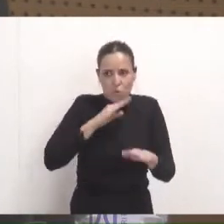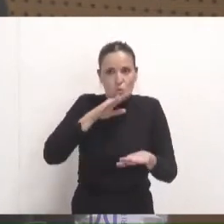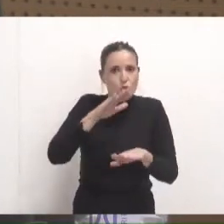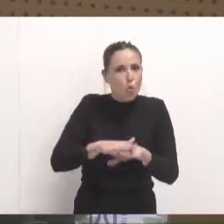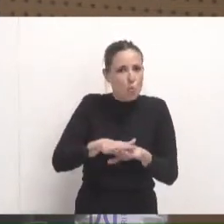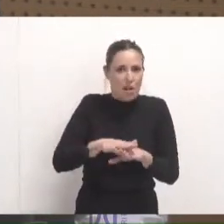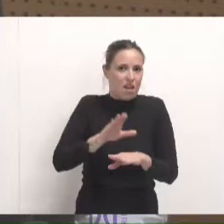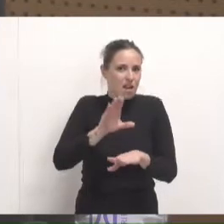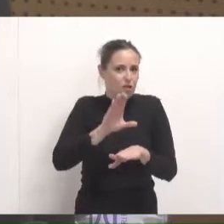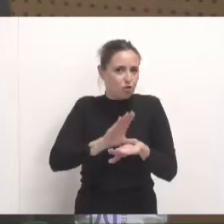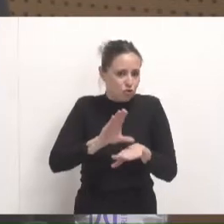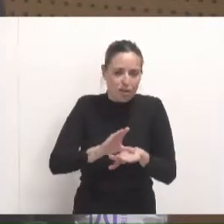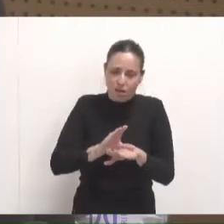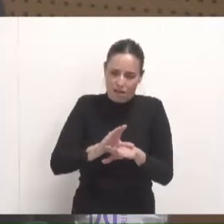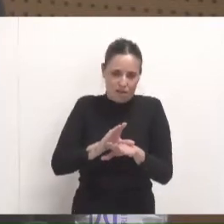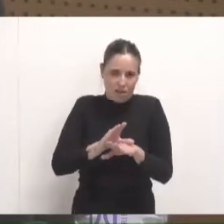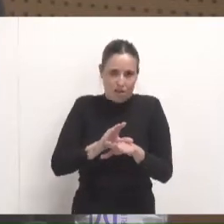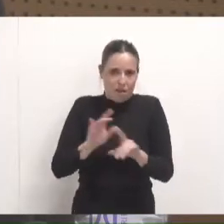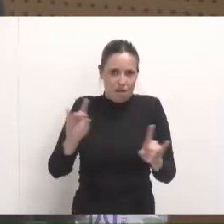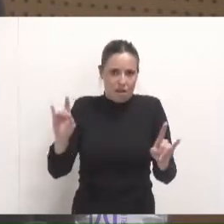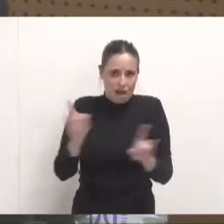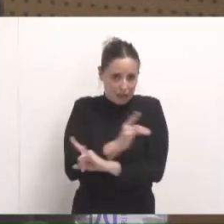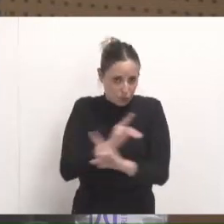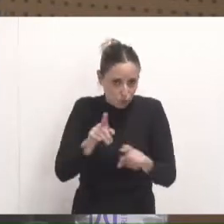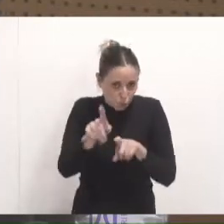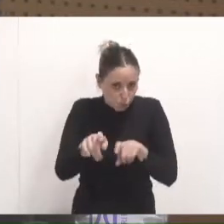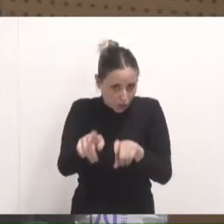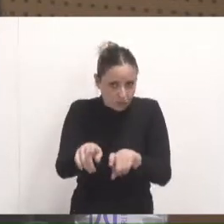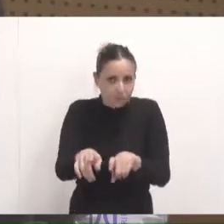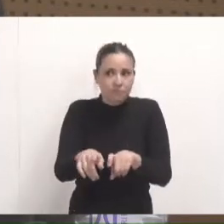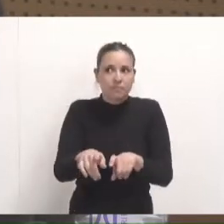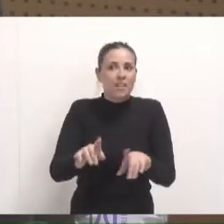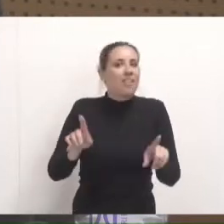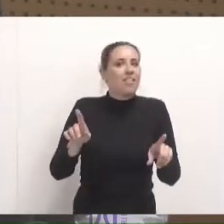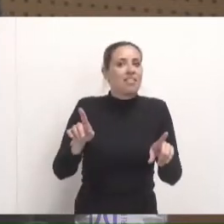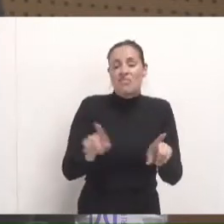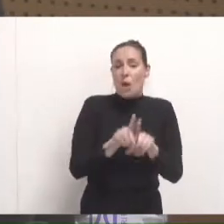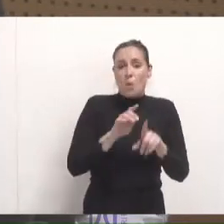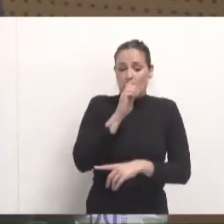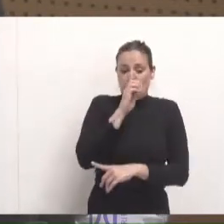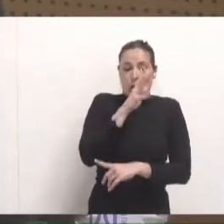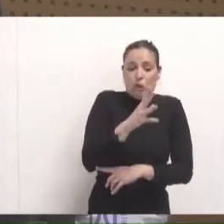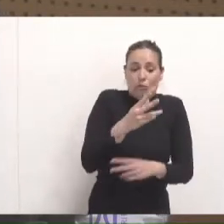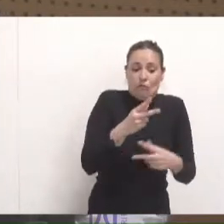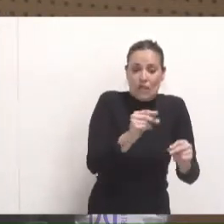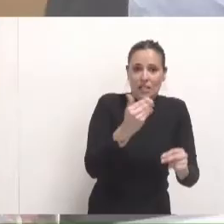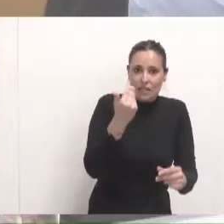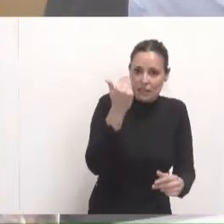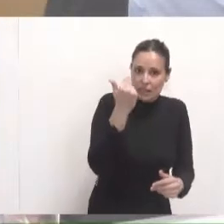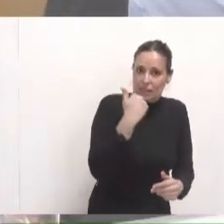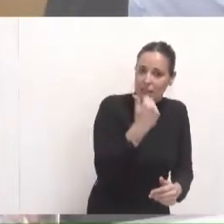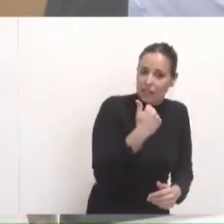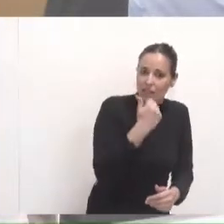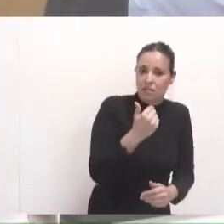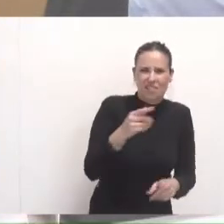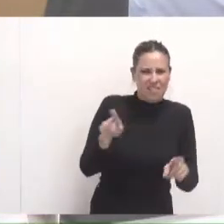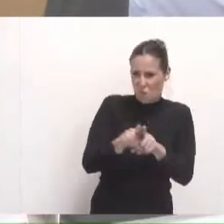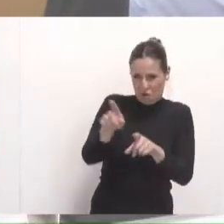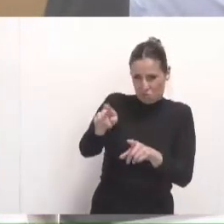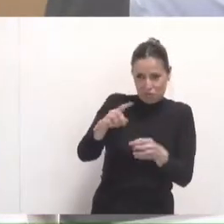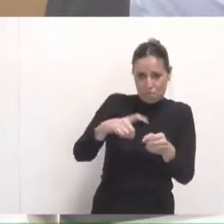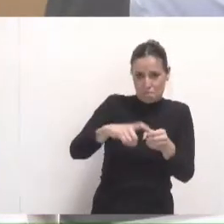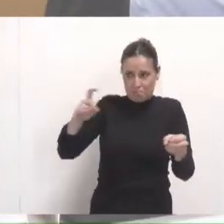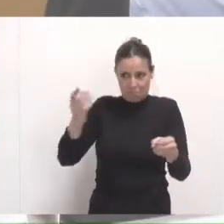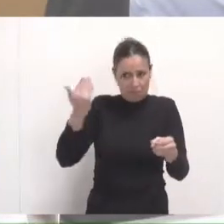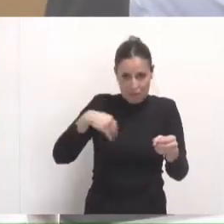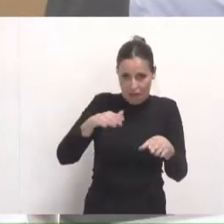Agricultura. Aunque estemos al final del mandato y aunque a lo mejor usted no va a seguir al frente de la Consejería de Agricultura, primero porque eso lo tendrán que decidir la ciudadanía y